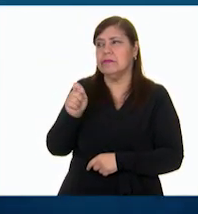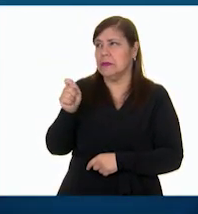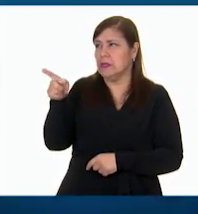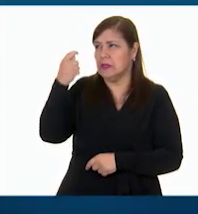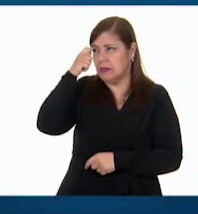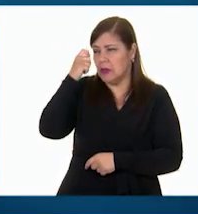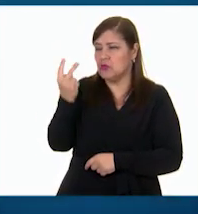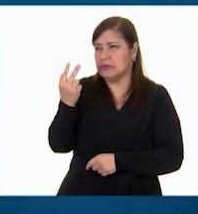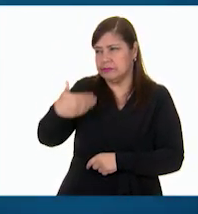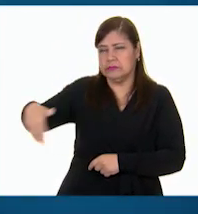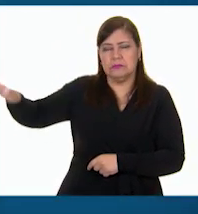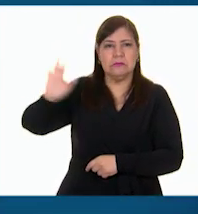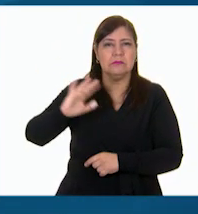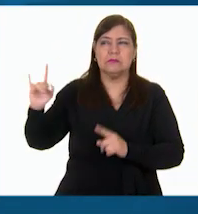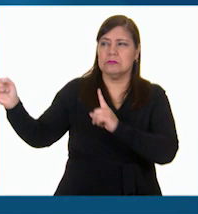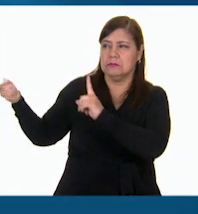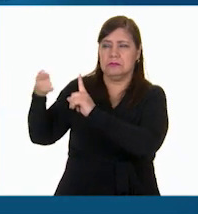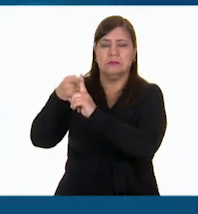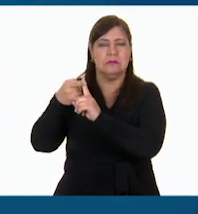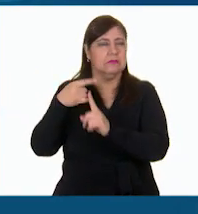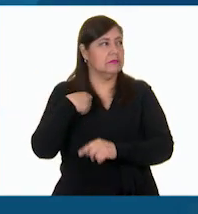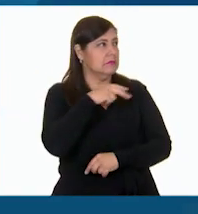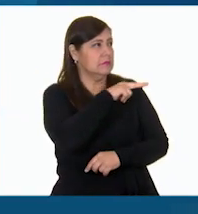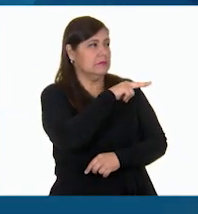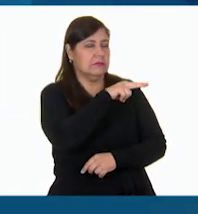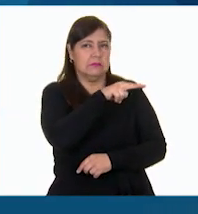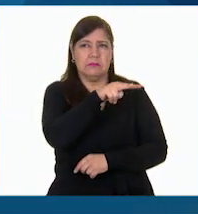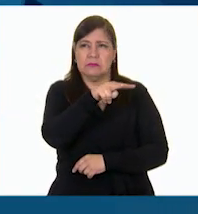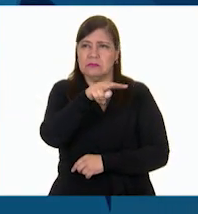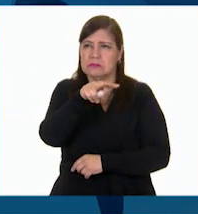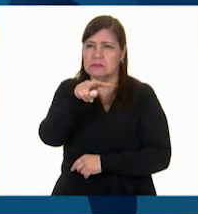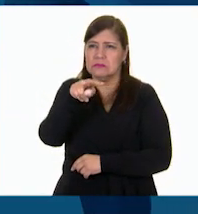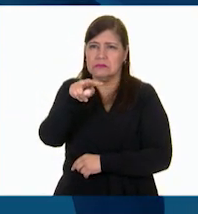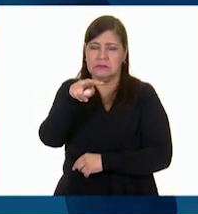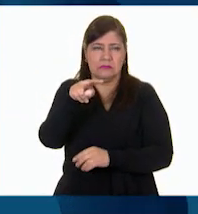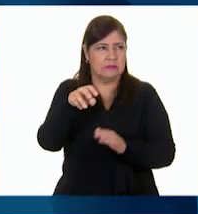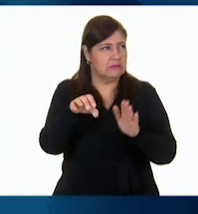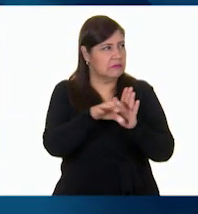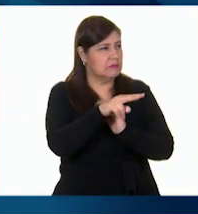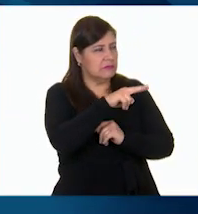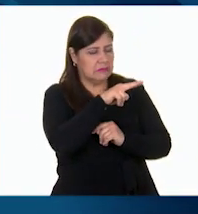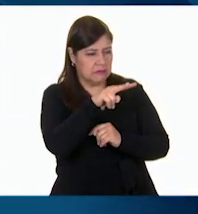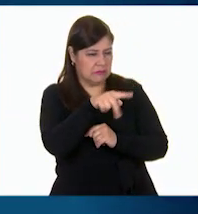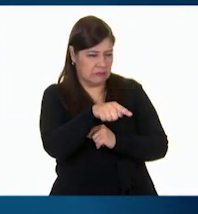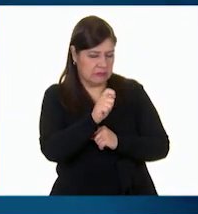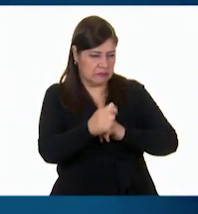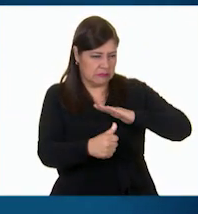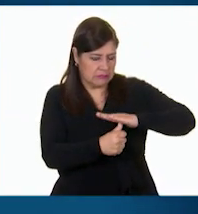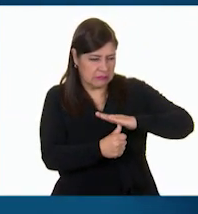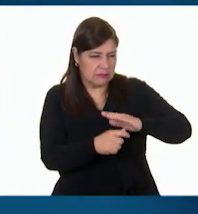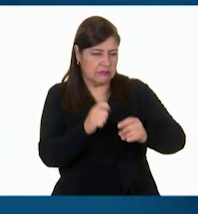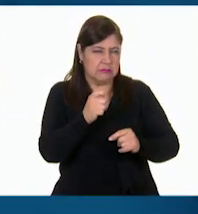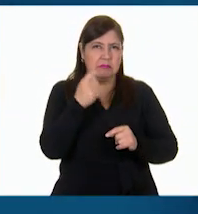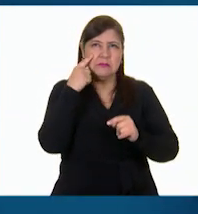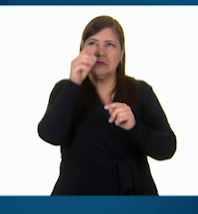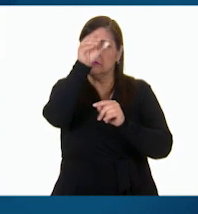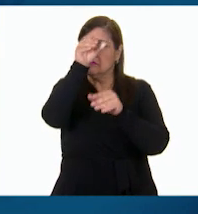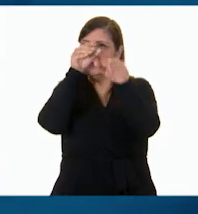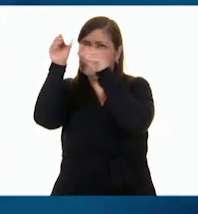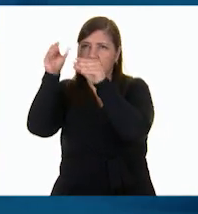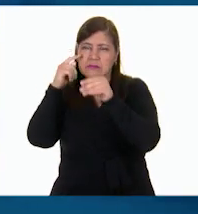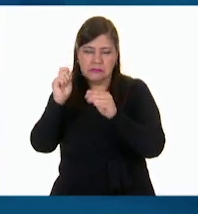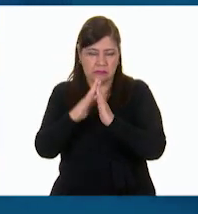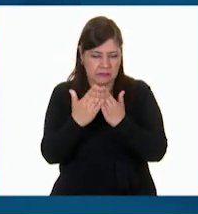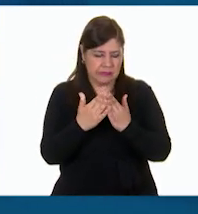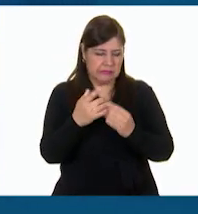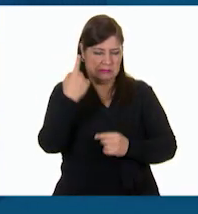ambos salieron. Cerró la puerta y miró a su alrededor. Vio la habitación, la mesa de trabajo, los íntimos volúmenes. Se dijo